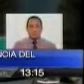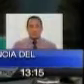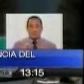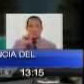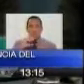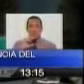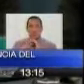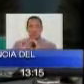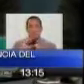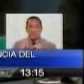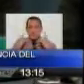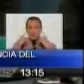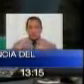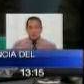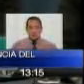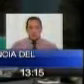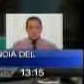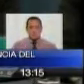conversación